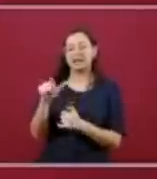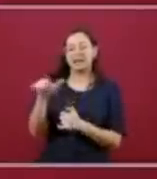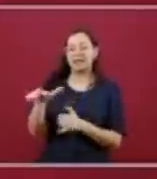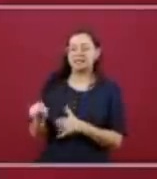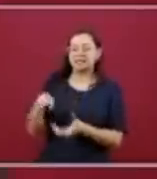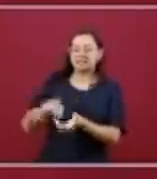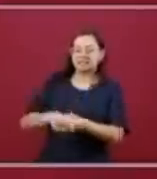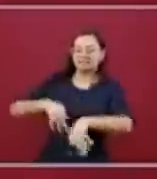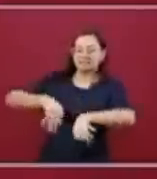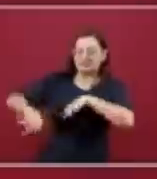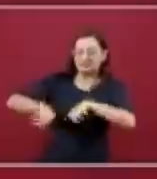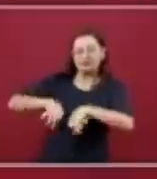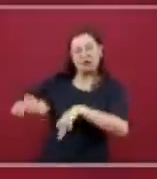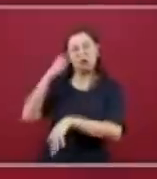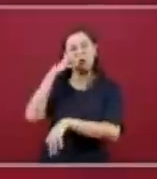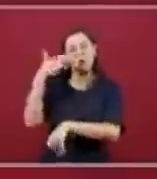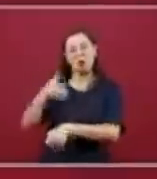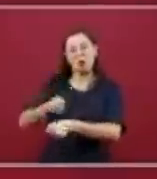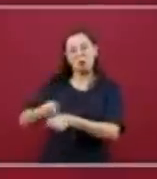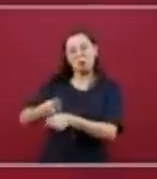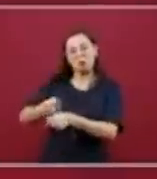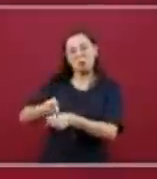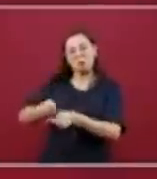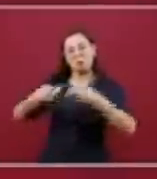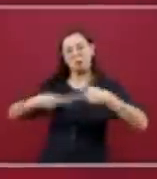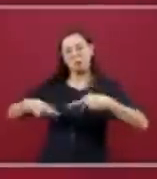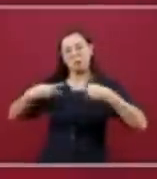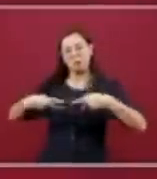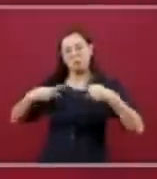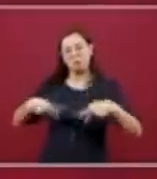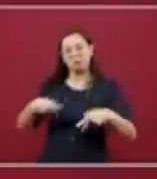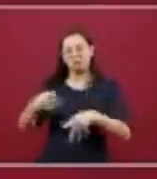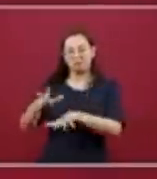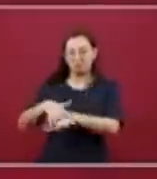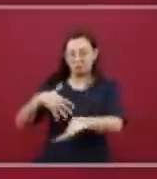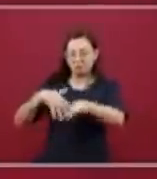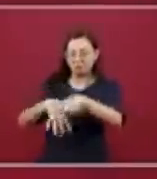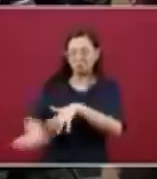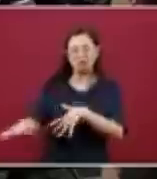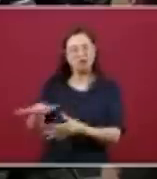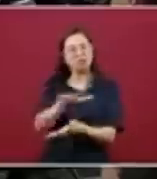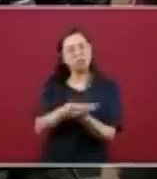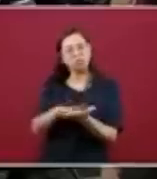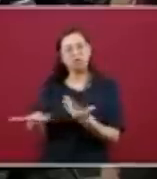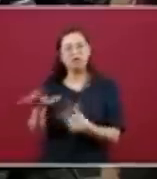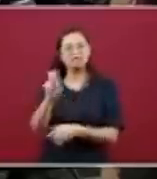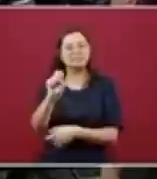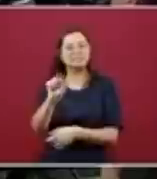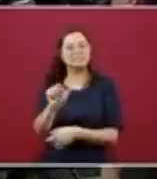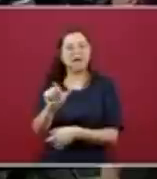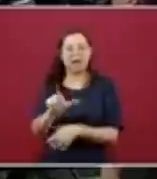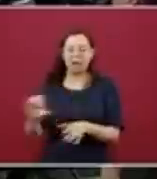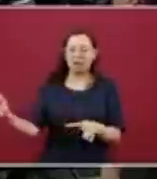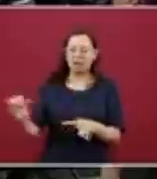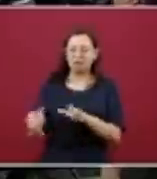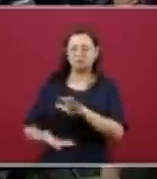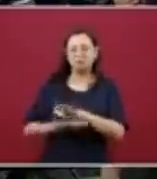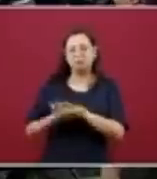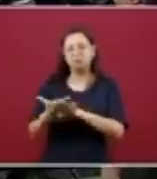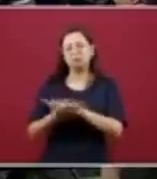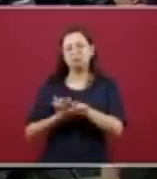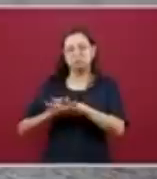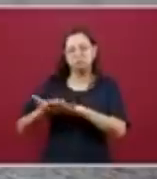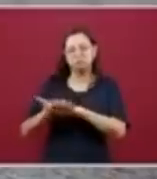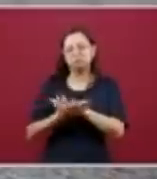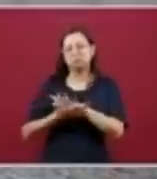trabajos crueles, donde los PPLs se acababan los pies por la salinidad. Solamente se trajo